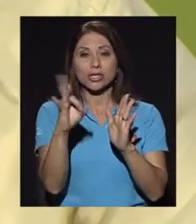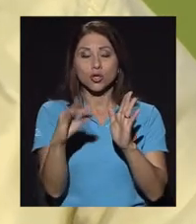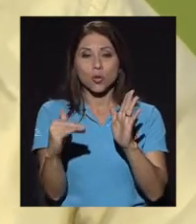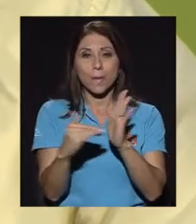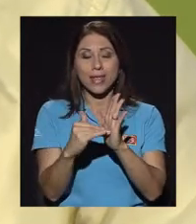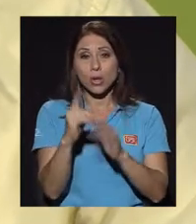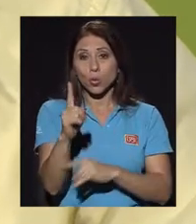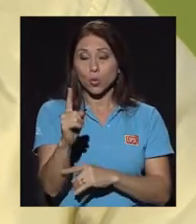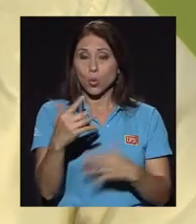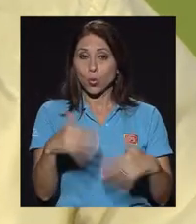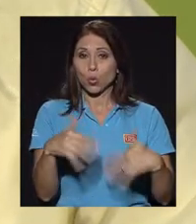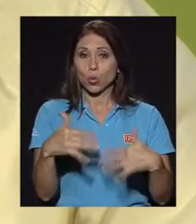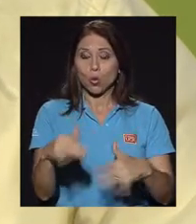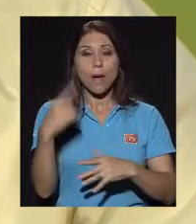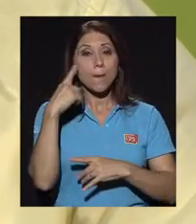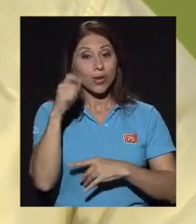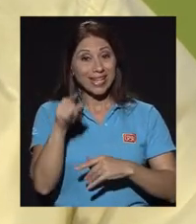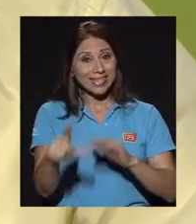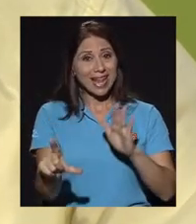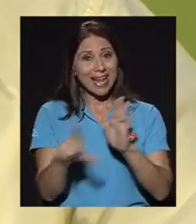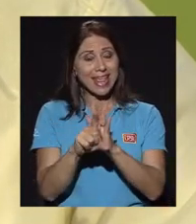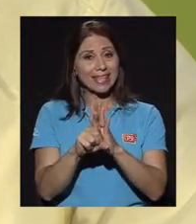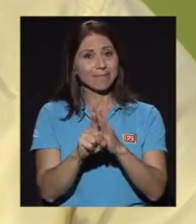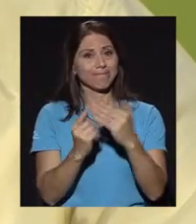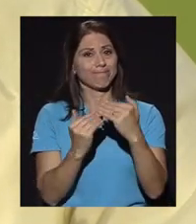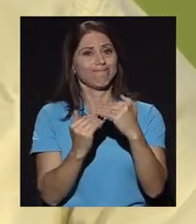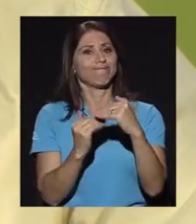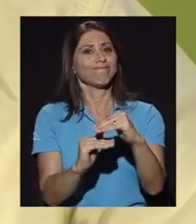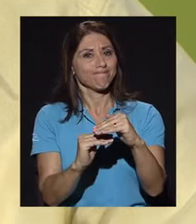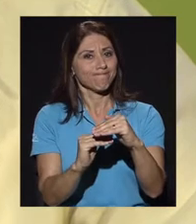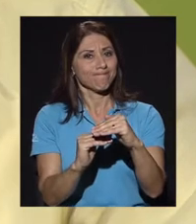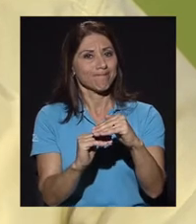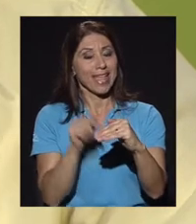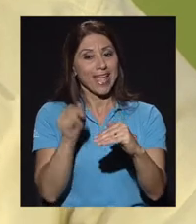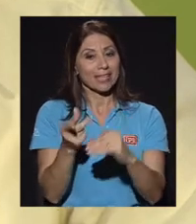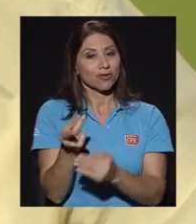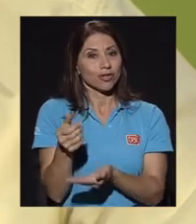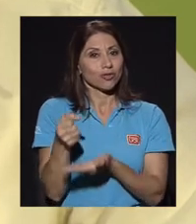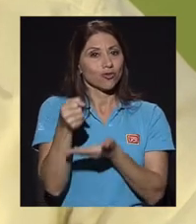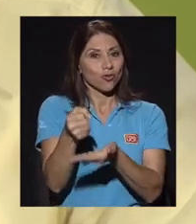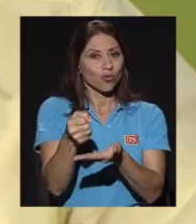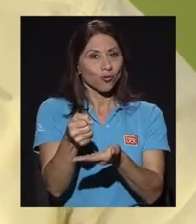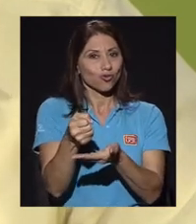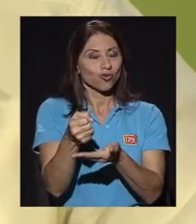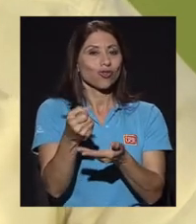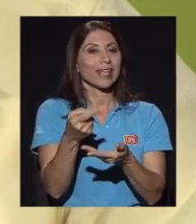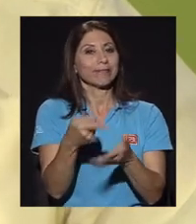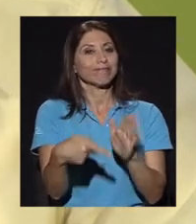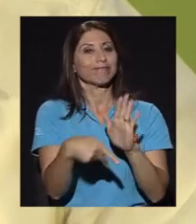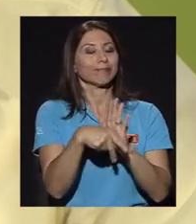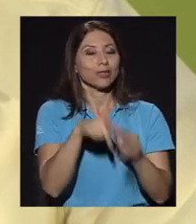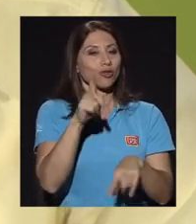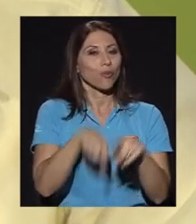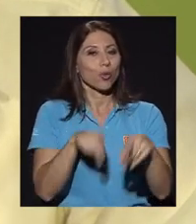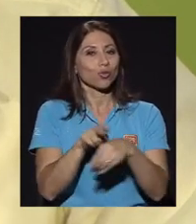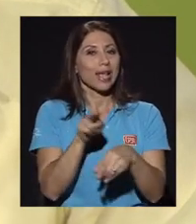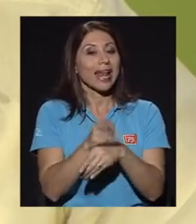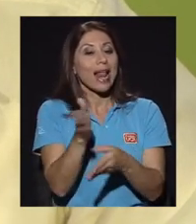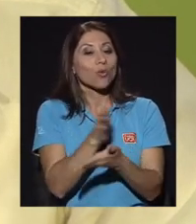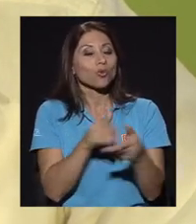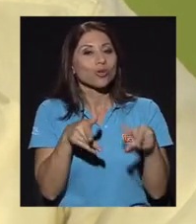trae porque restringe la ejecución de estos recursos en algunos caminos vecinales por